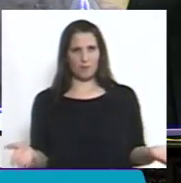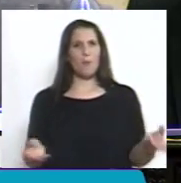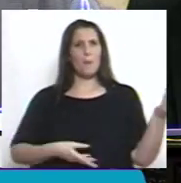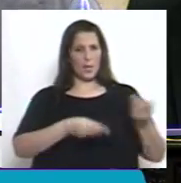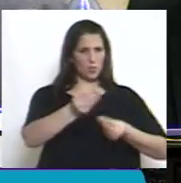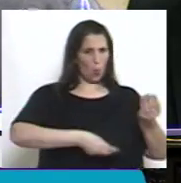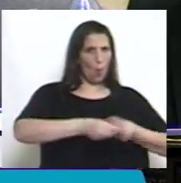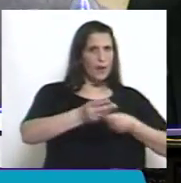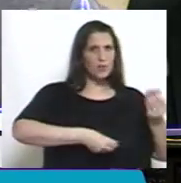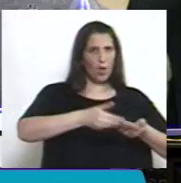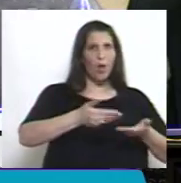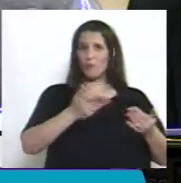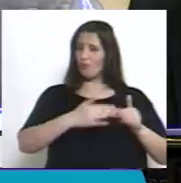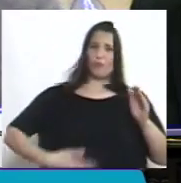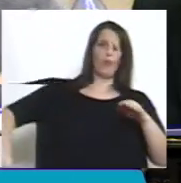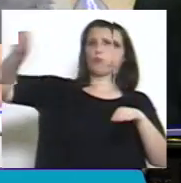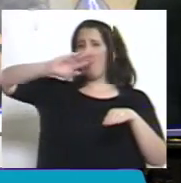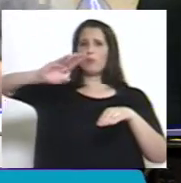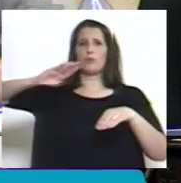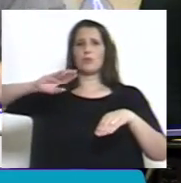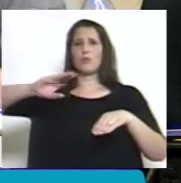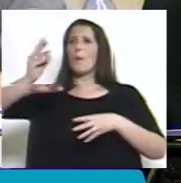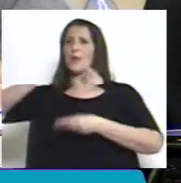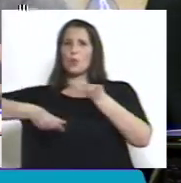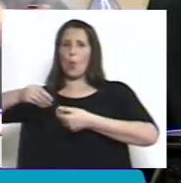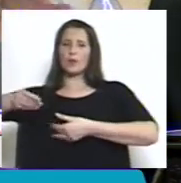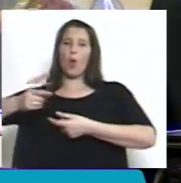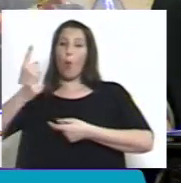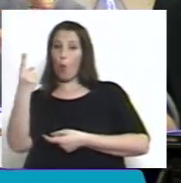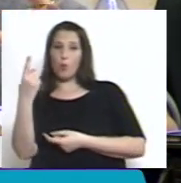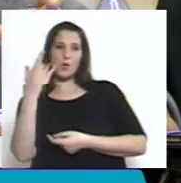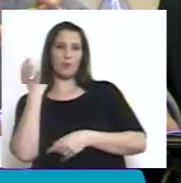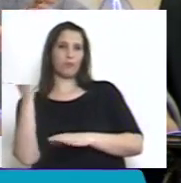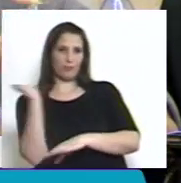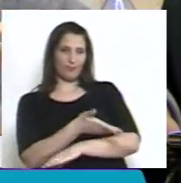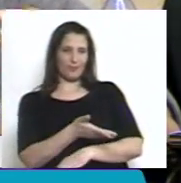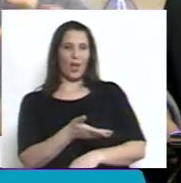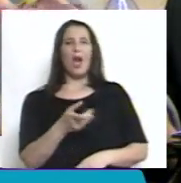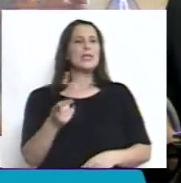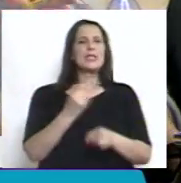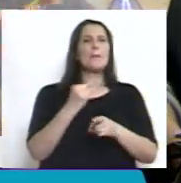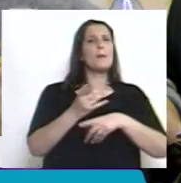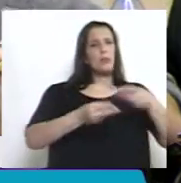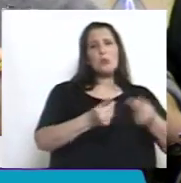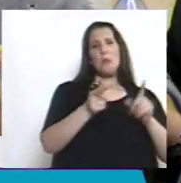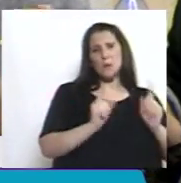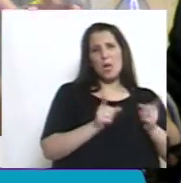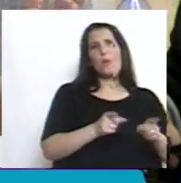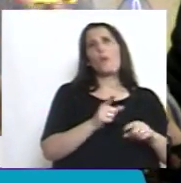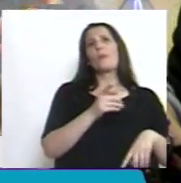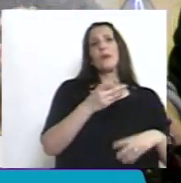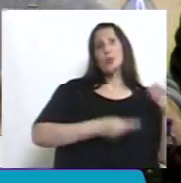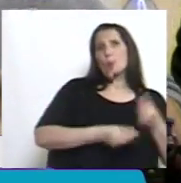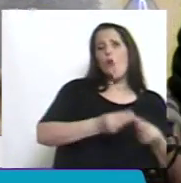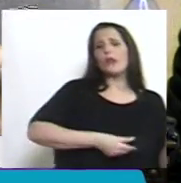presupuestos nos pasamos en un presupuesto entero. Y siempre con el mismo sesgo, no es que es un presupuesto que uno se equivoca un día en